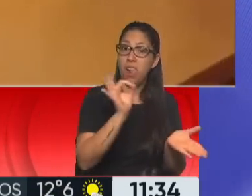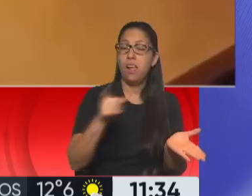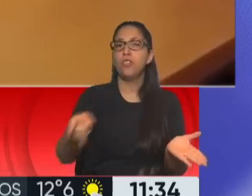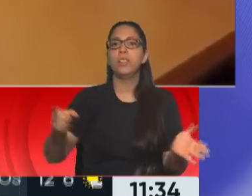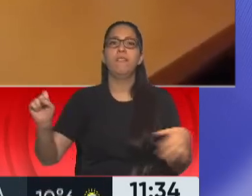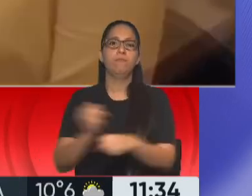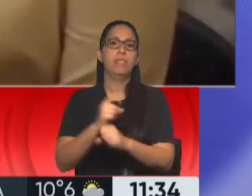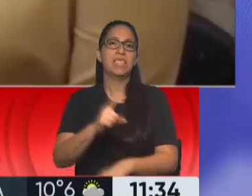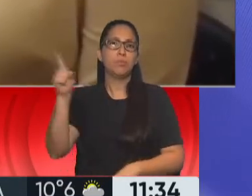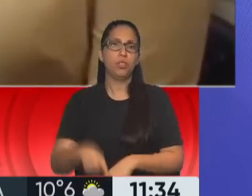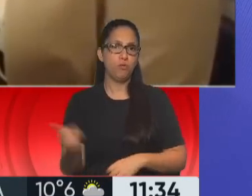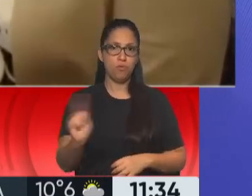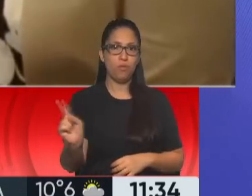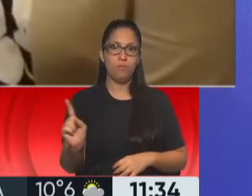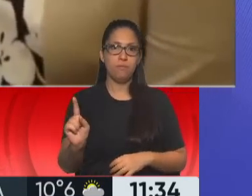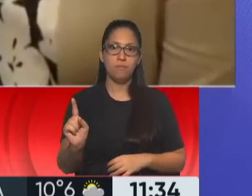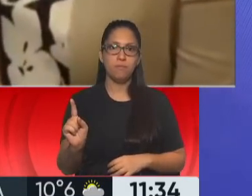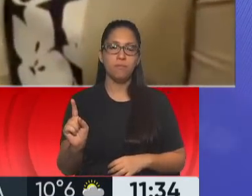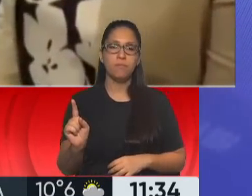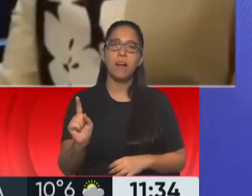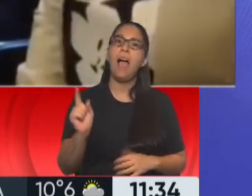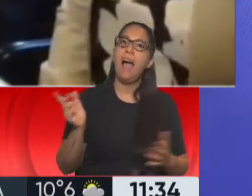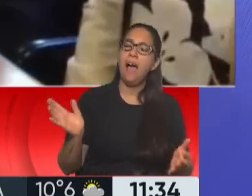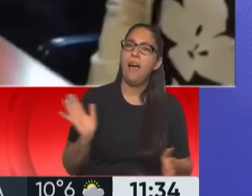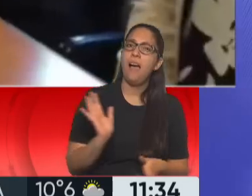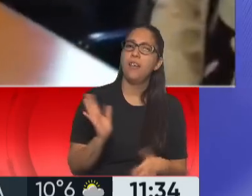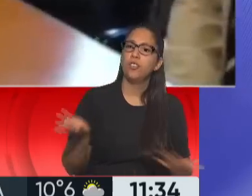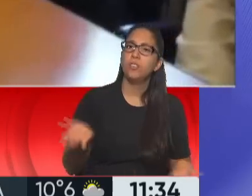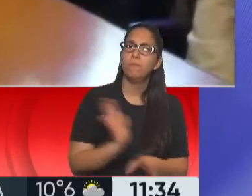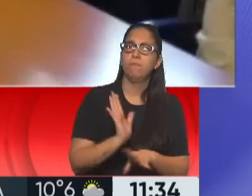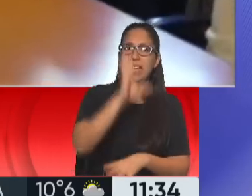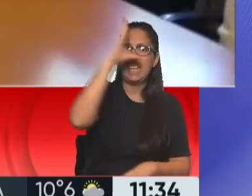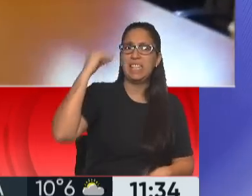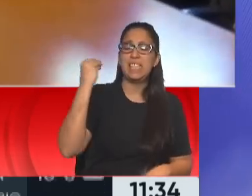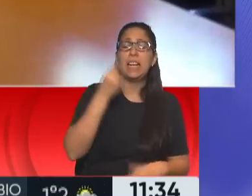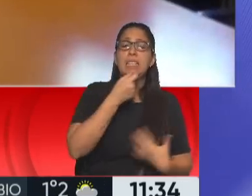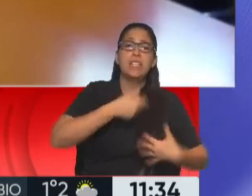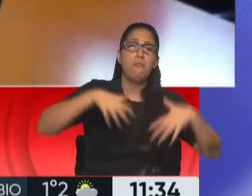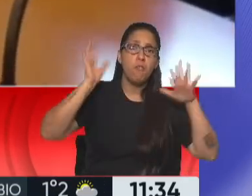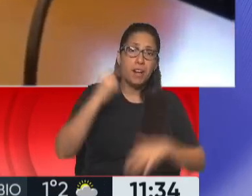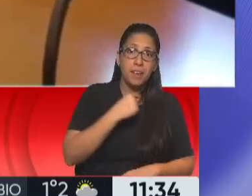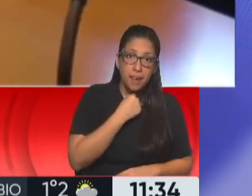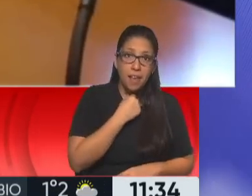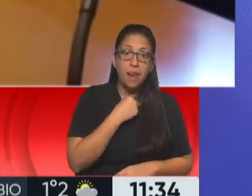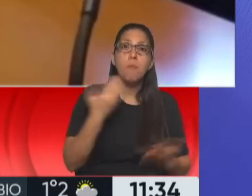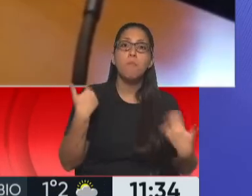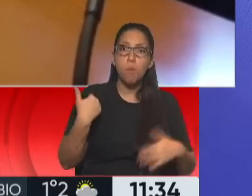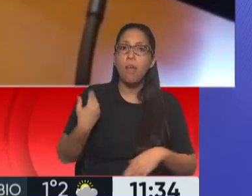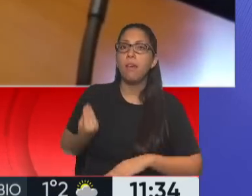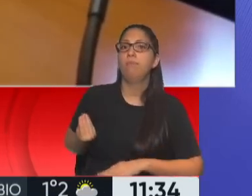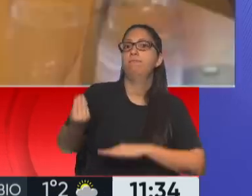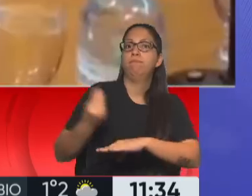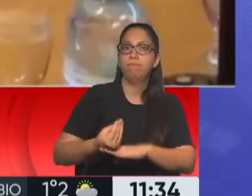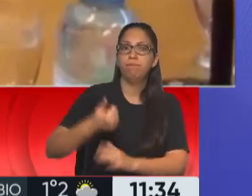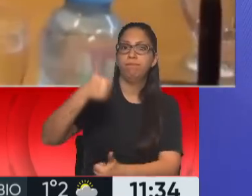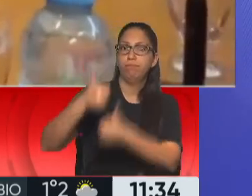firme. Es decir, que en principio Cristina Fernández de Kirchner podría, si lo desea, todavía presentarse,